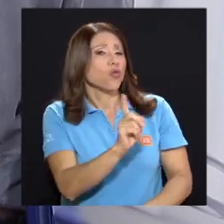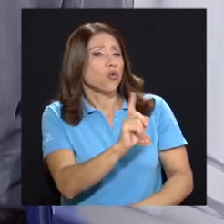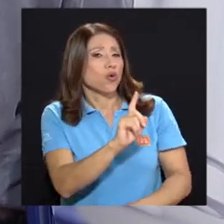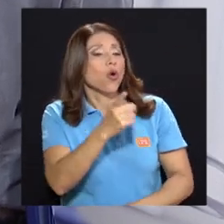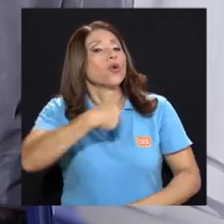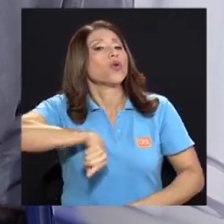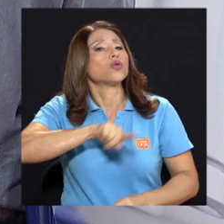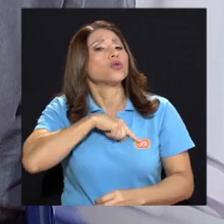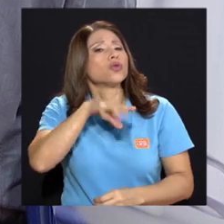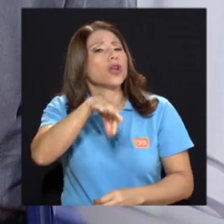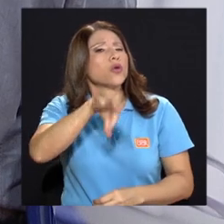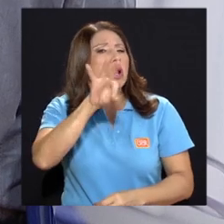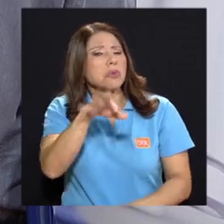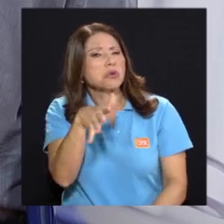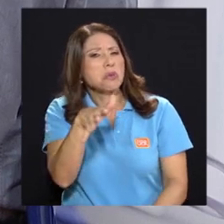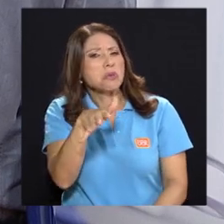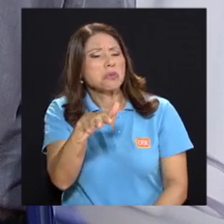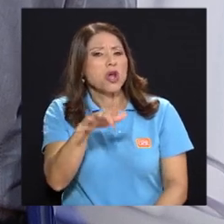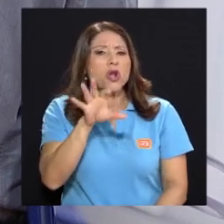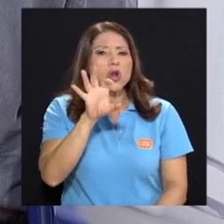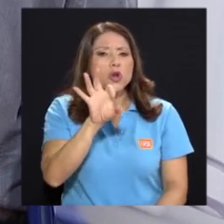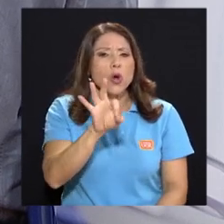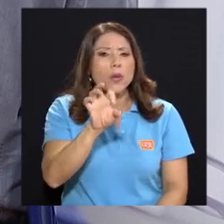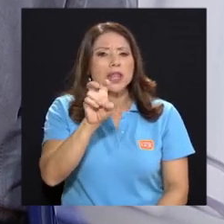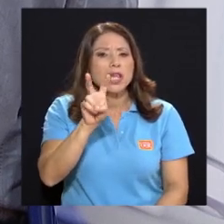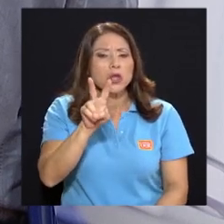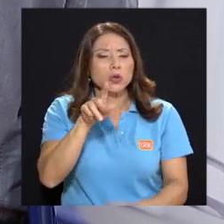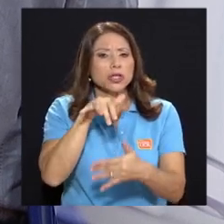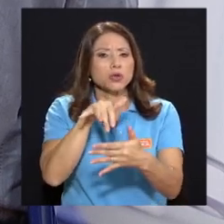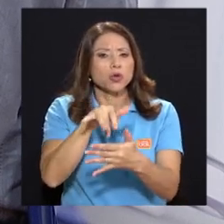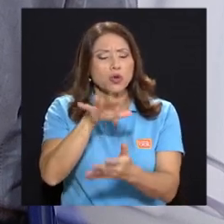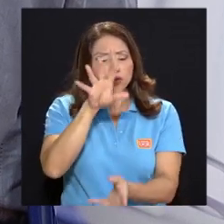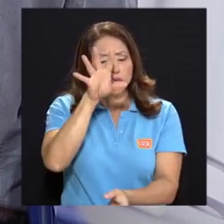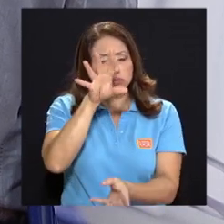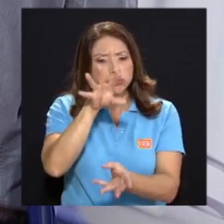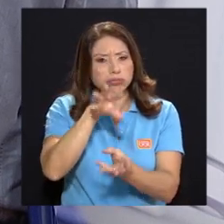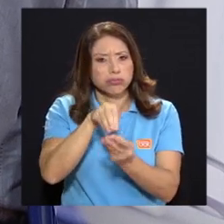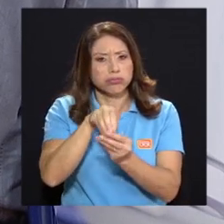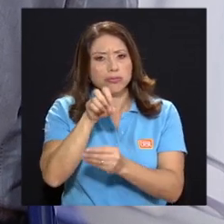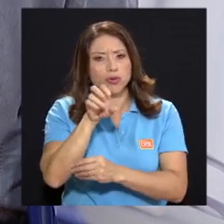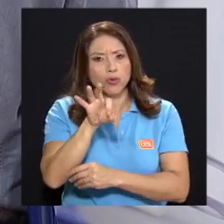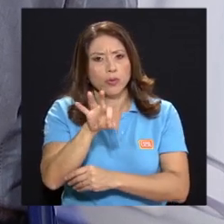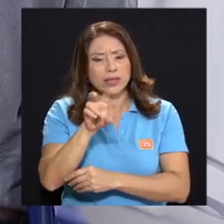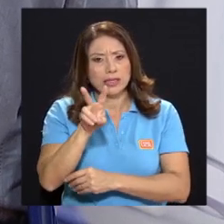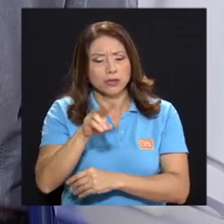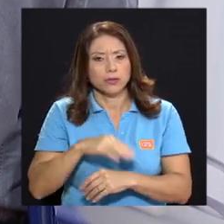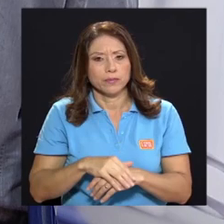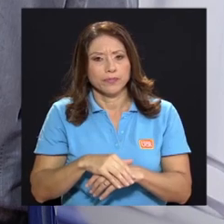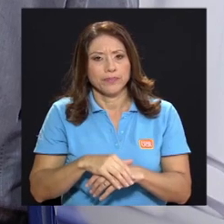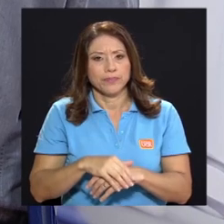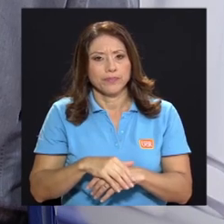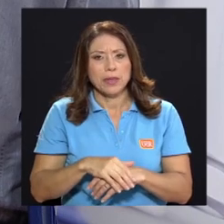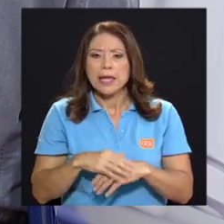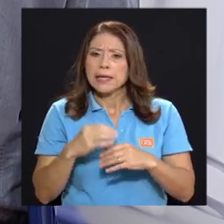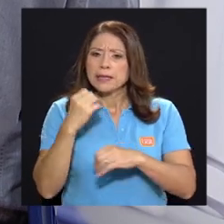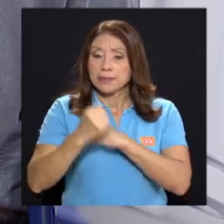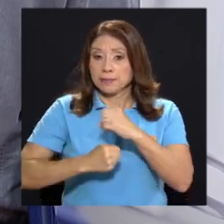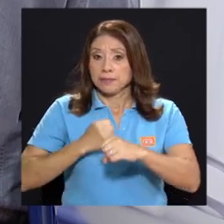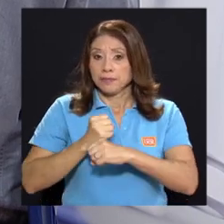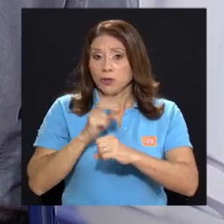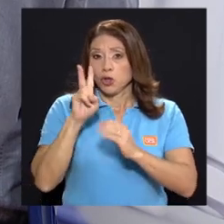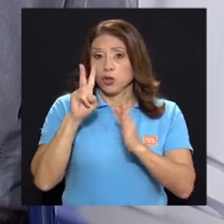92 al orden dos estudios después del 2010